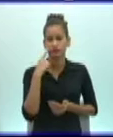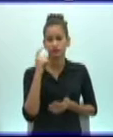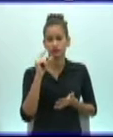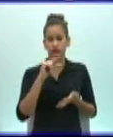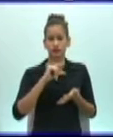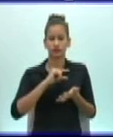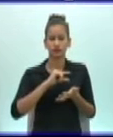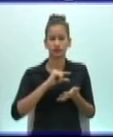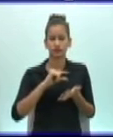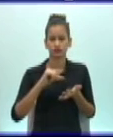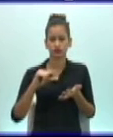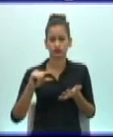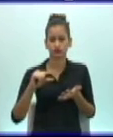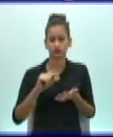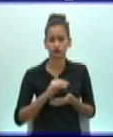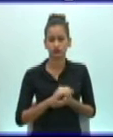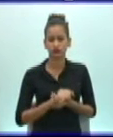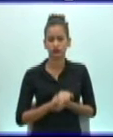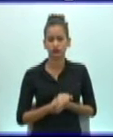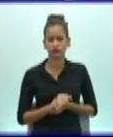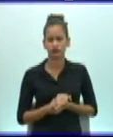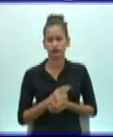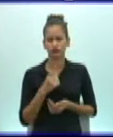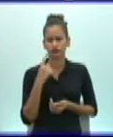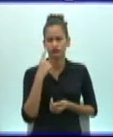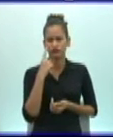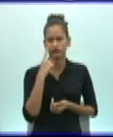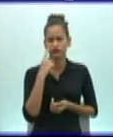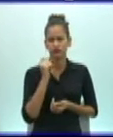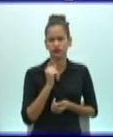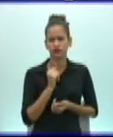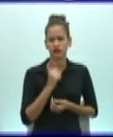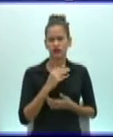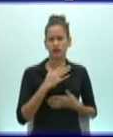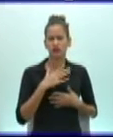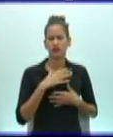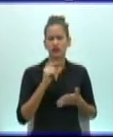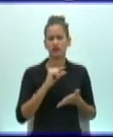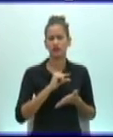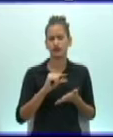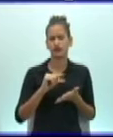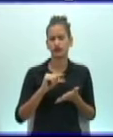que por el puño echa flor. Veamos,